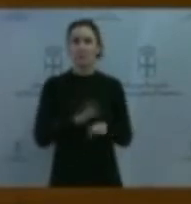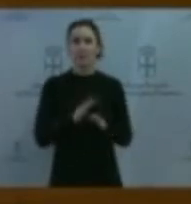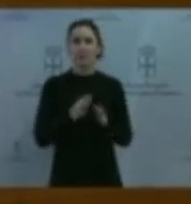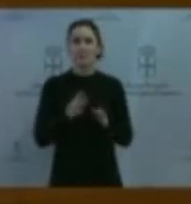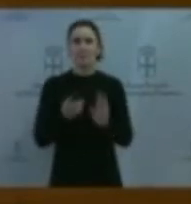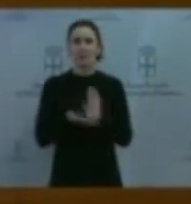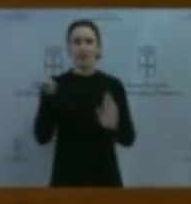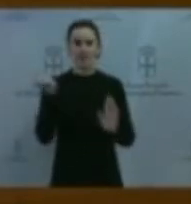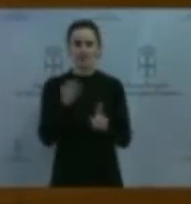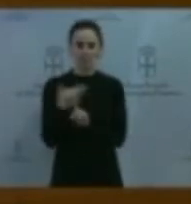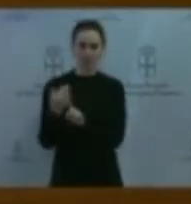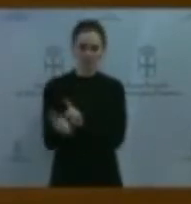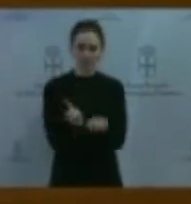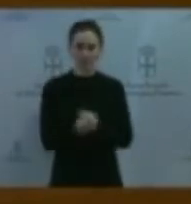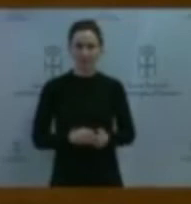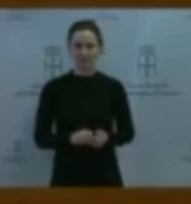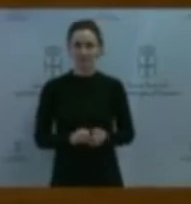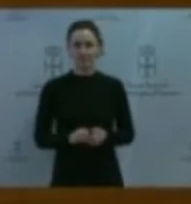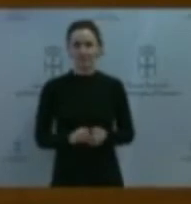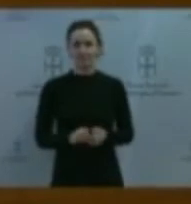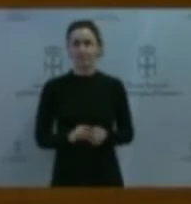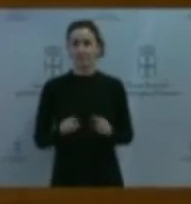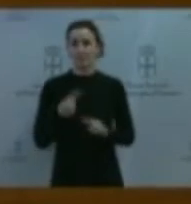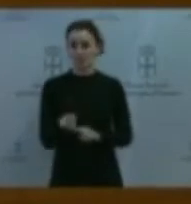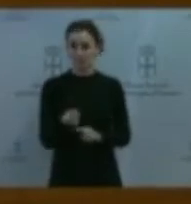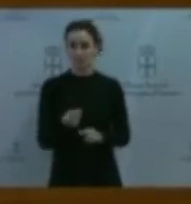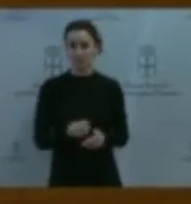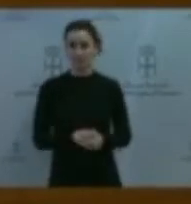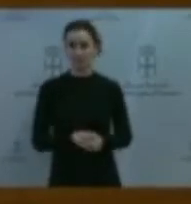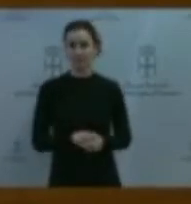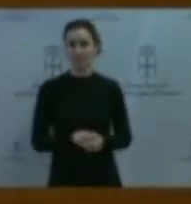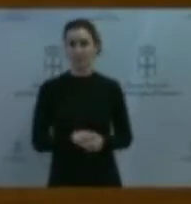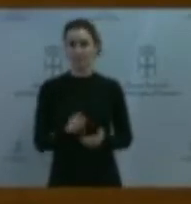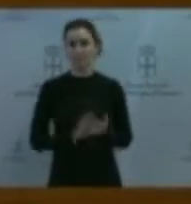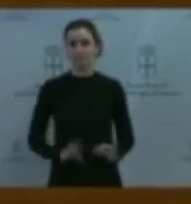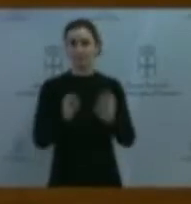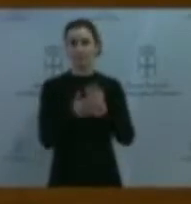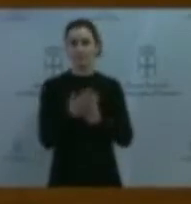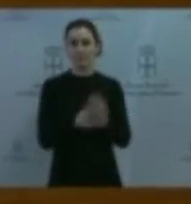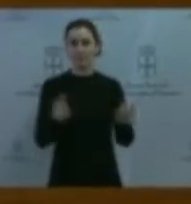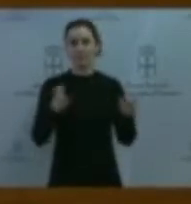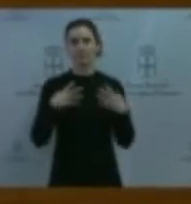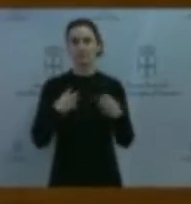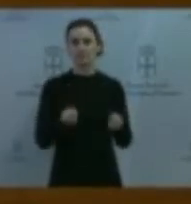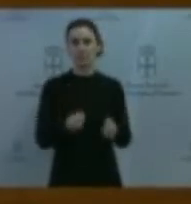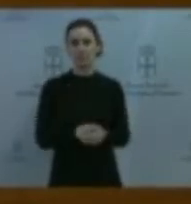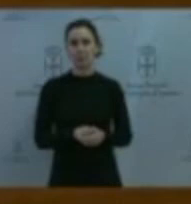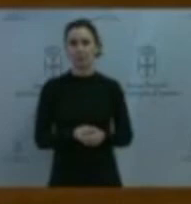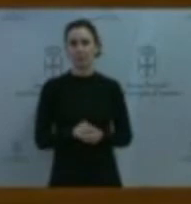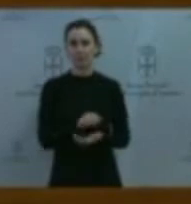Hablaré después específicamente de temas de sanidad, voy a hablar sobre ello después en la réplica, pero le